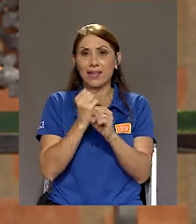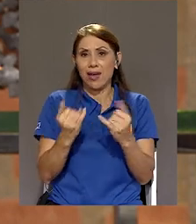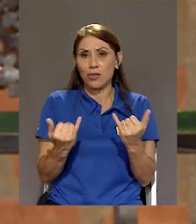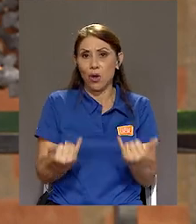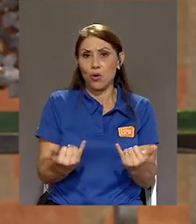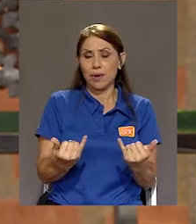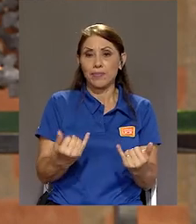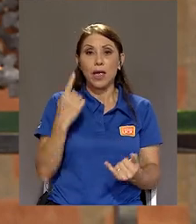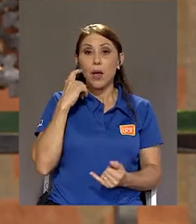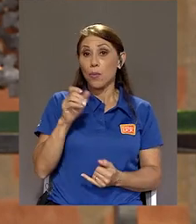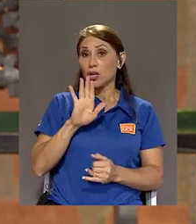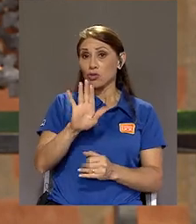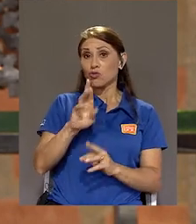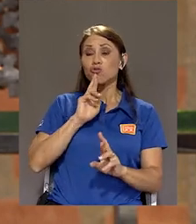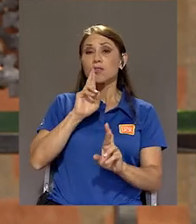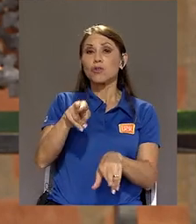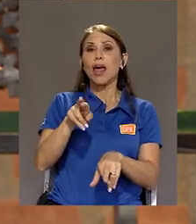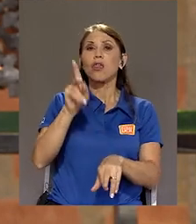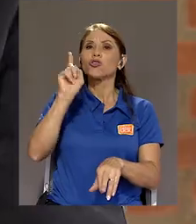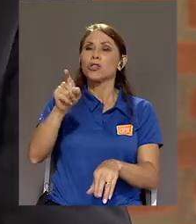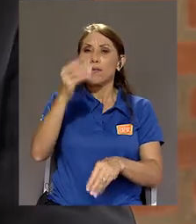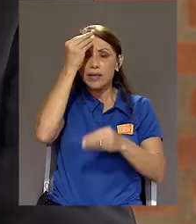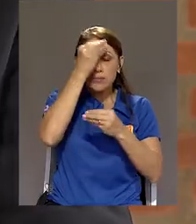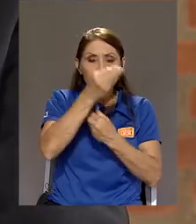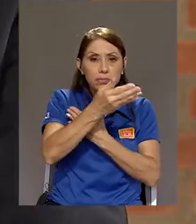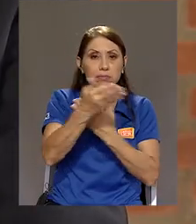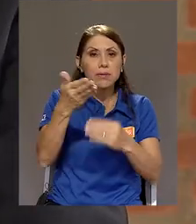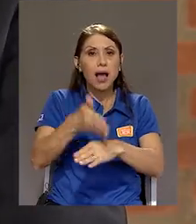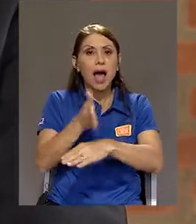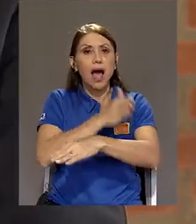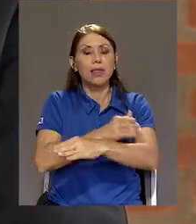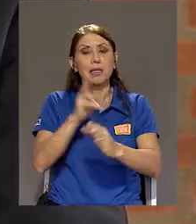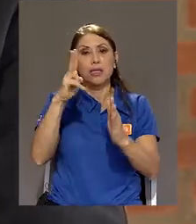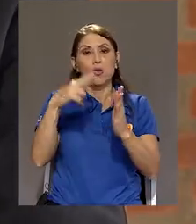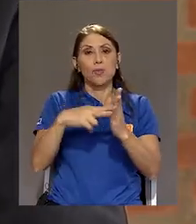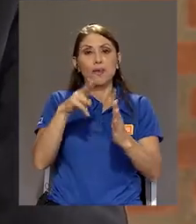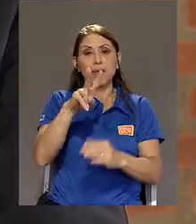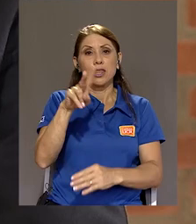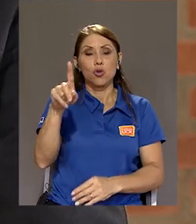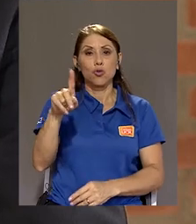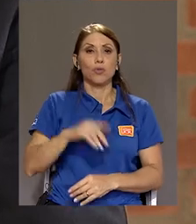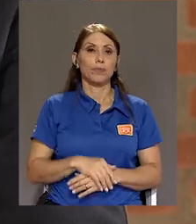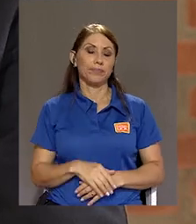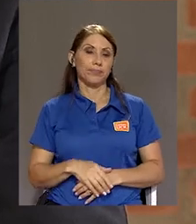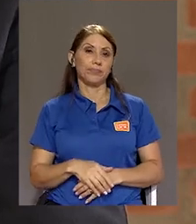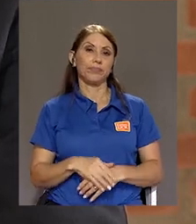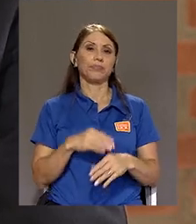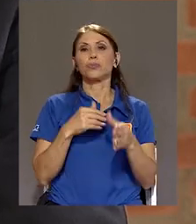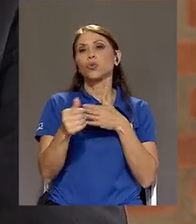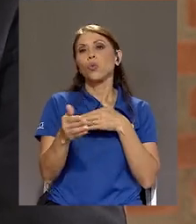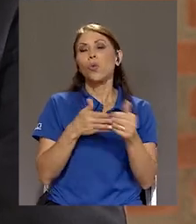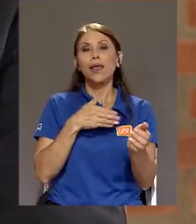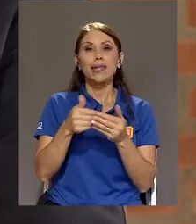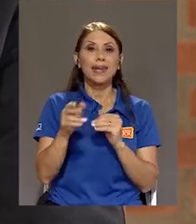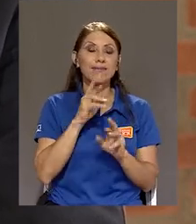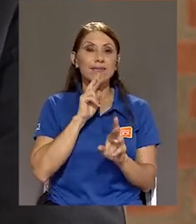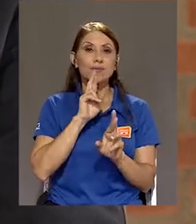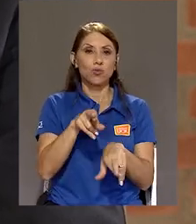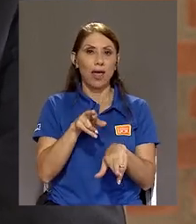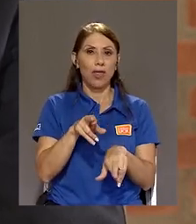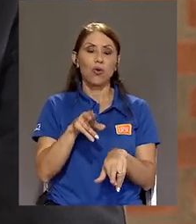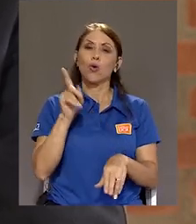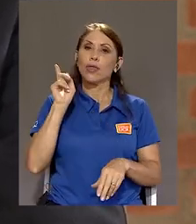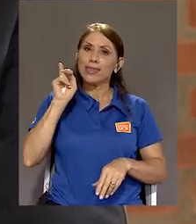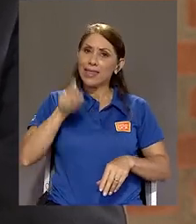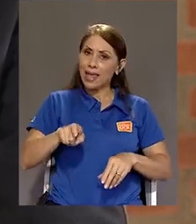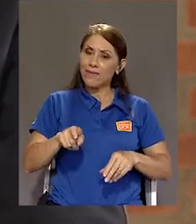sus resultados tienen que darse antes del 2021. Uh-huh. Y en ese sentido, cualquier resultado que se produzca